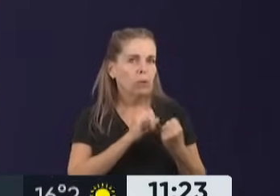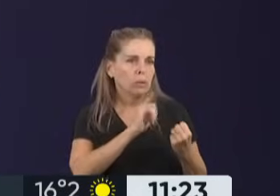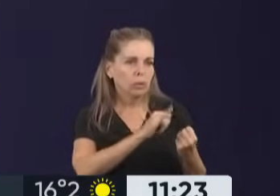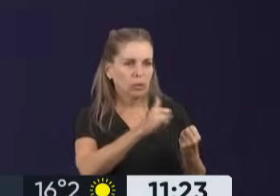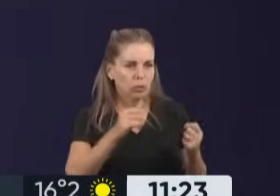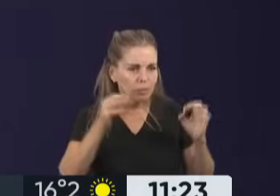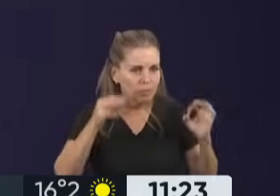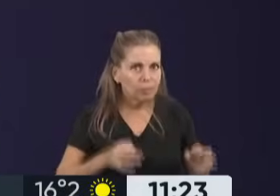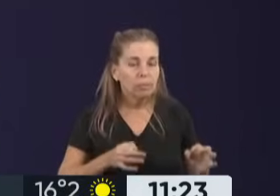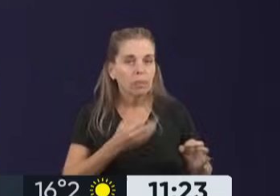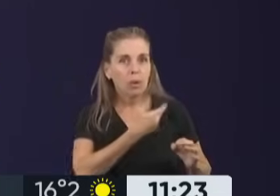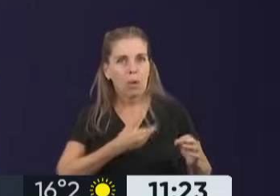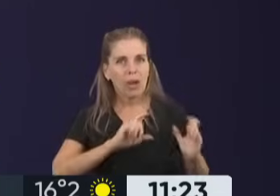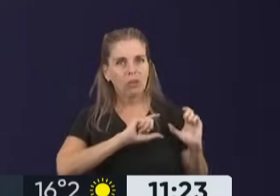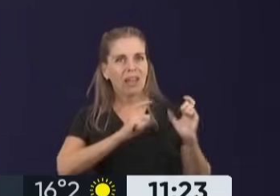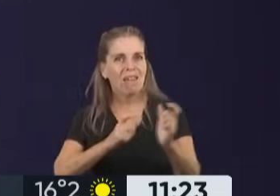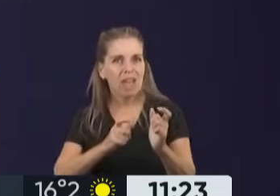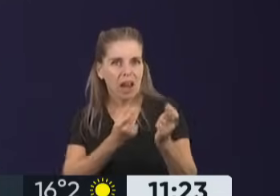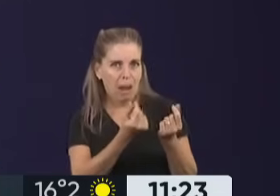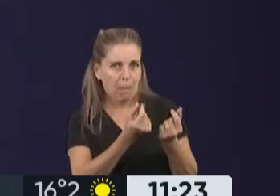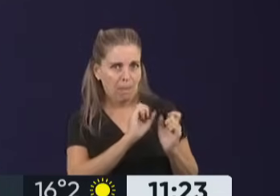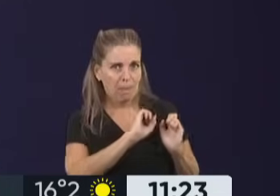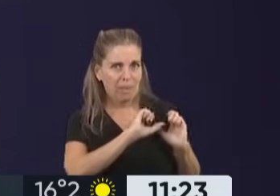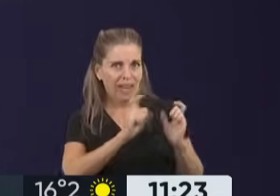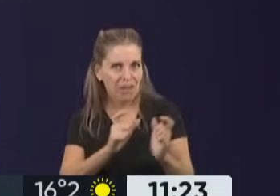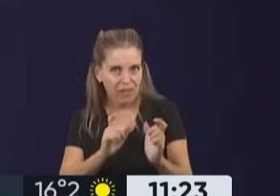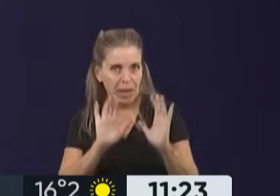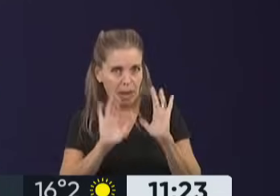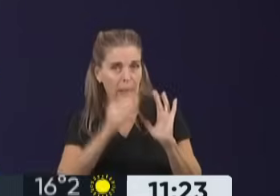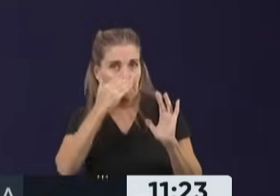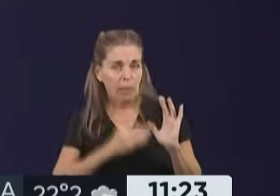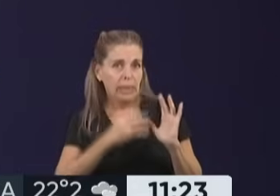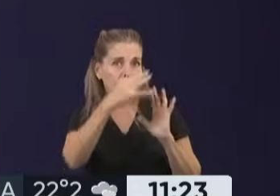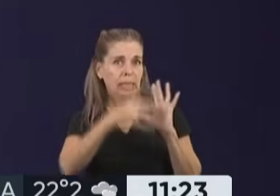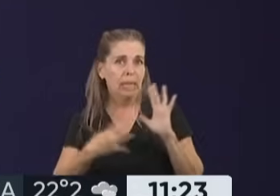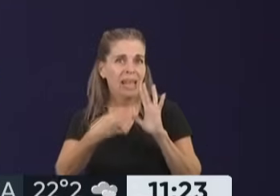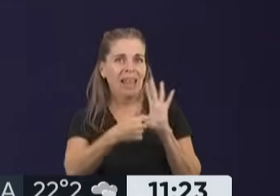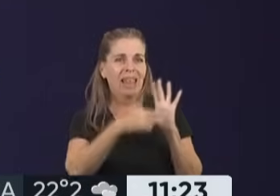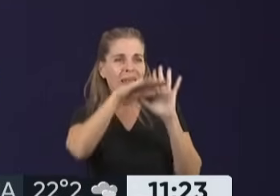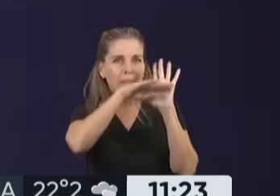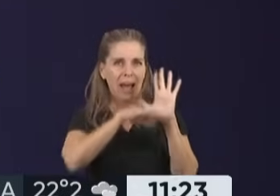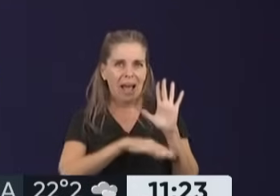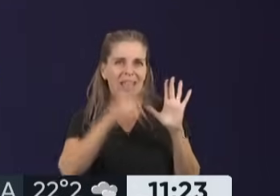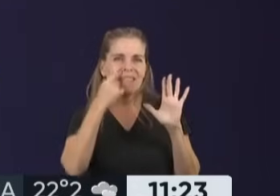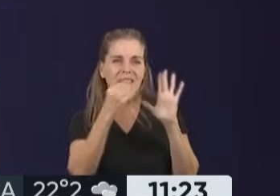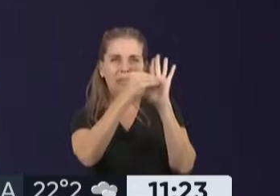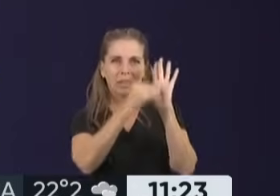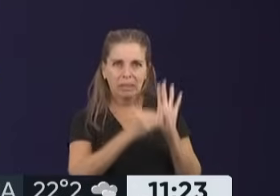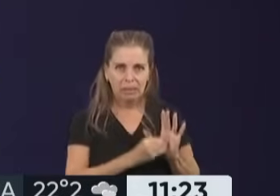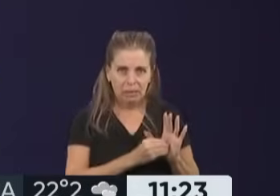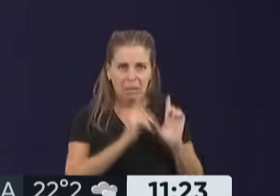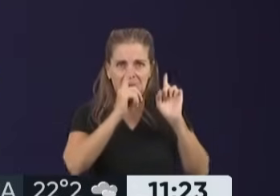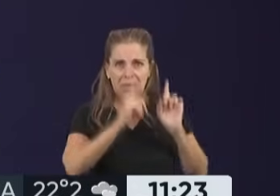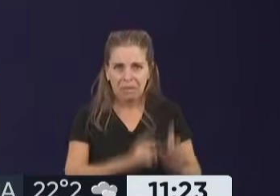que haya que transferir y el cronograma seguirá con nuevas discusiones